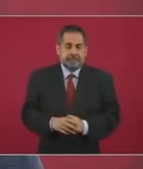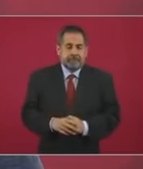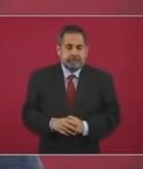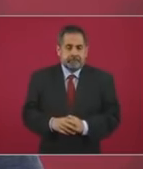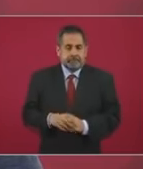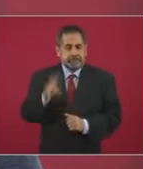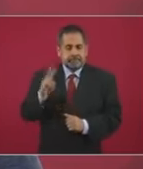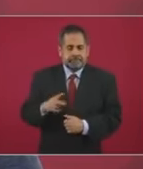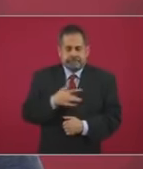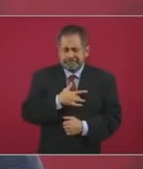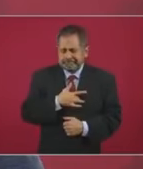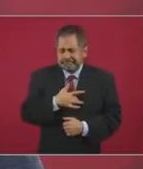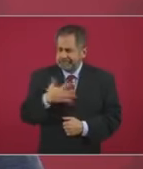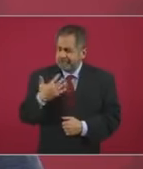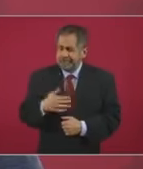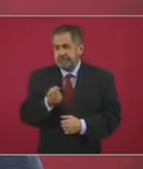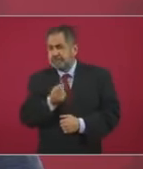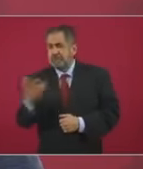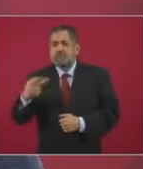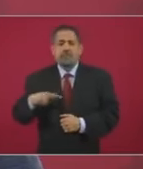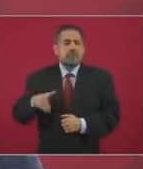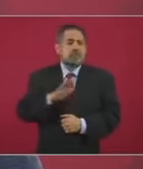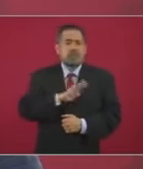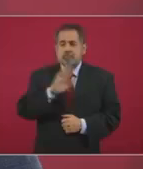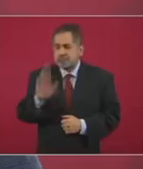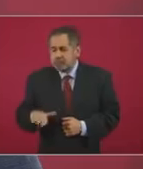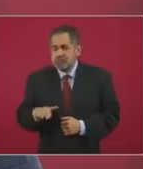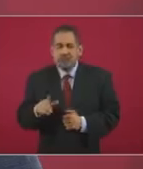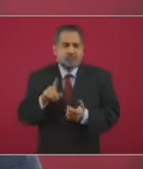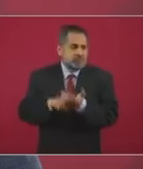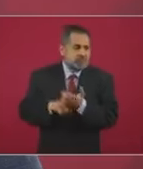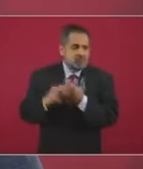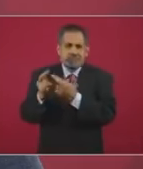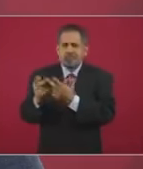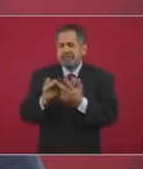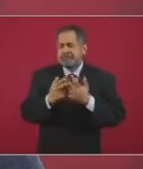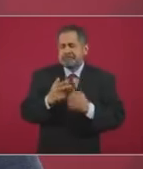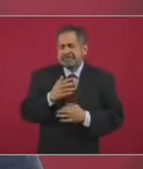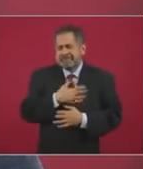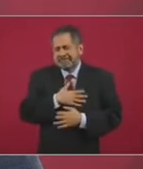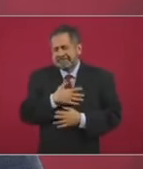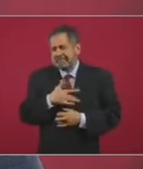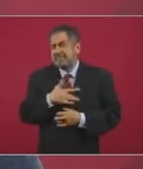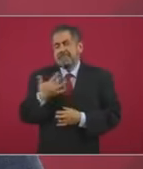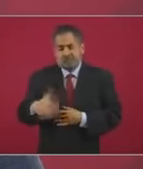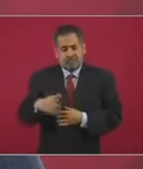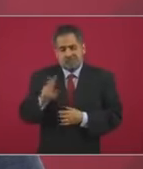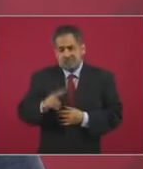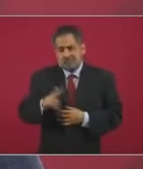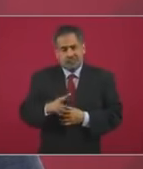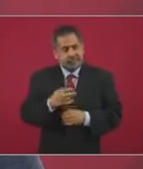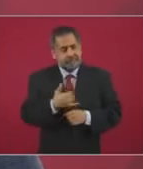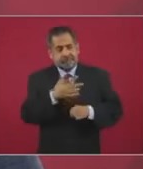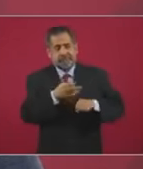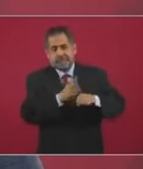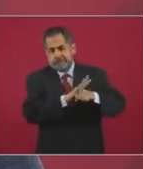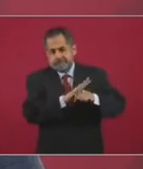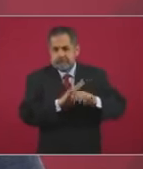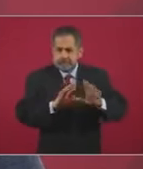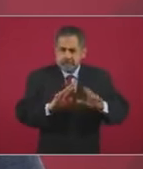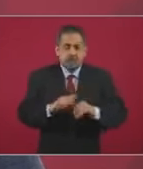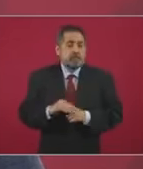Nos duele mucho las muertes y los estragos que han dejado en nuestra población la pandemia, pero una buena